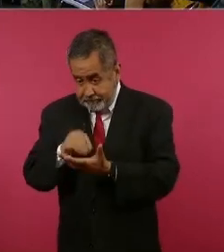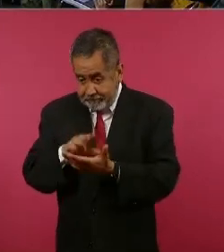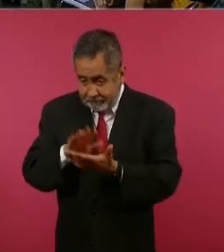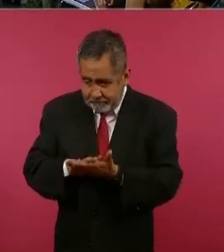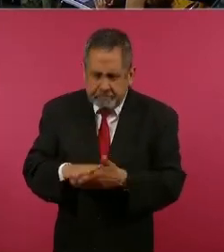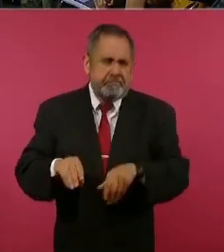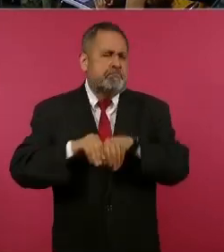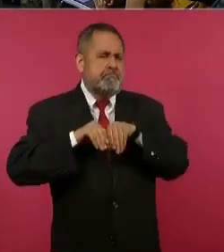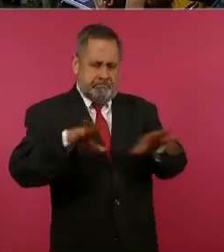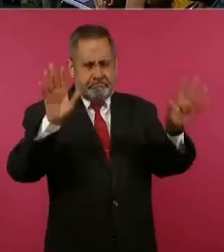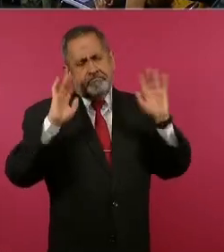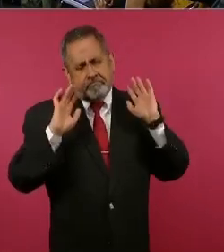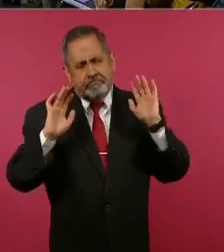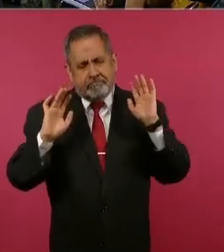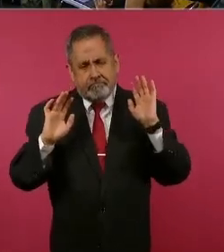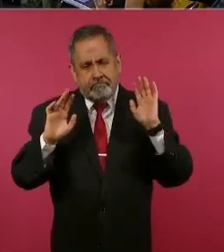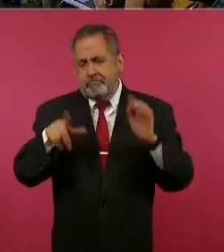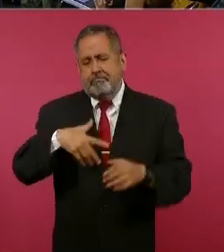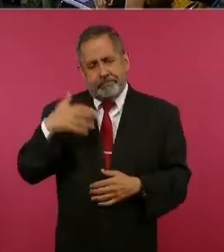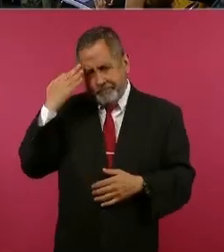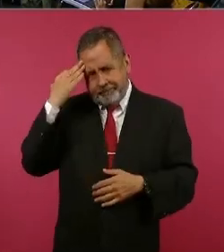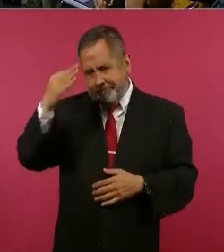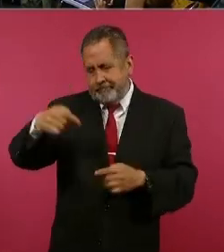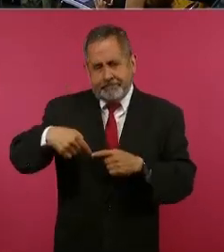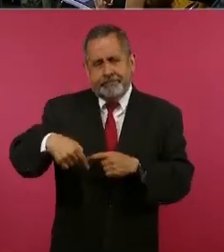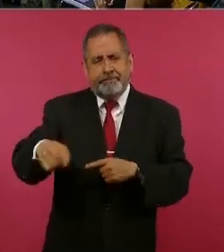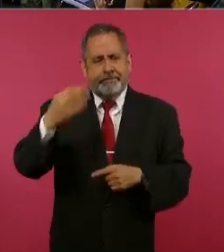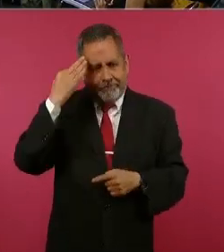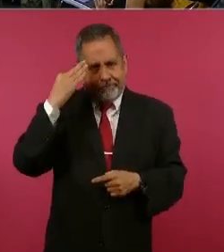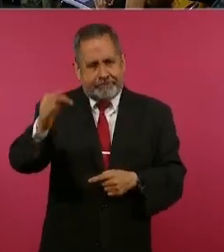lo voy a publicar, pero me va a llevar